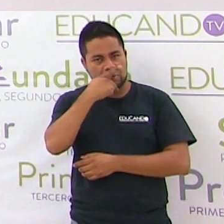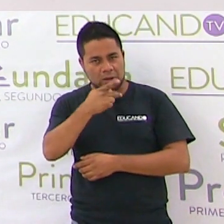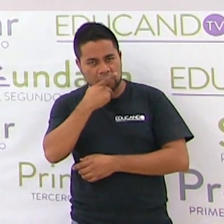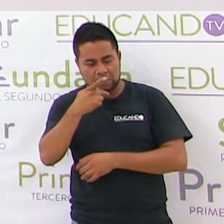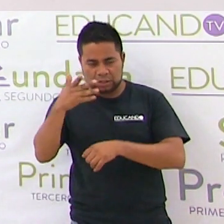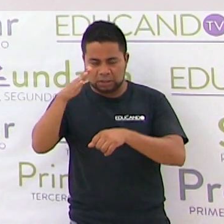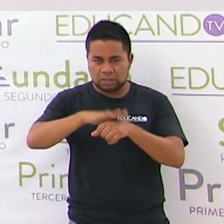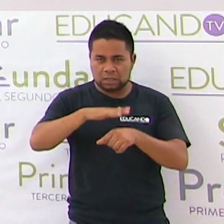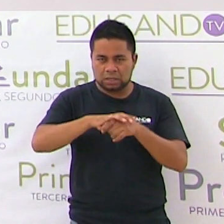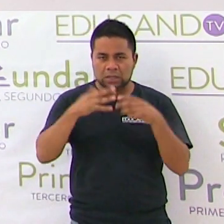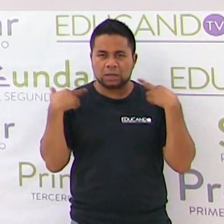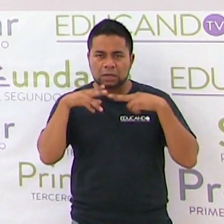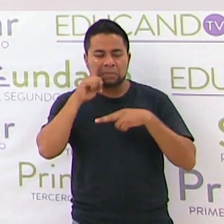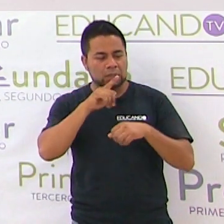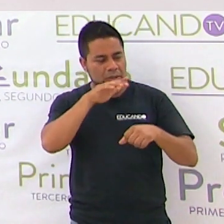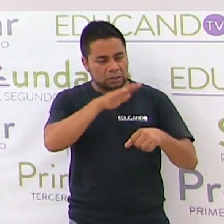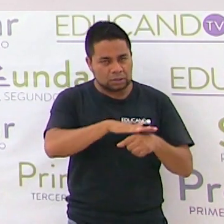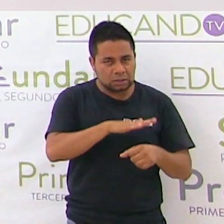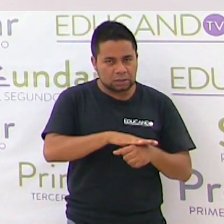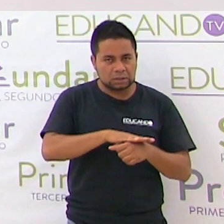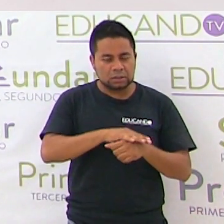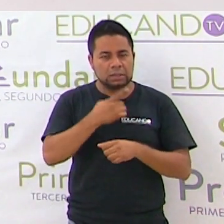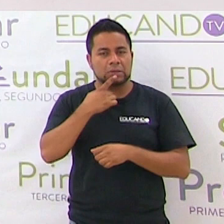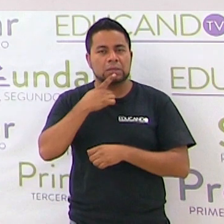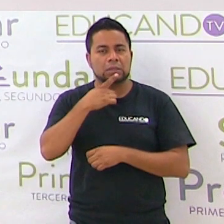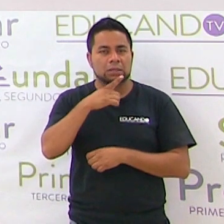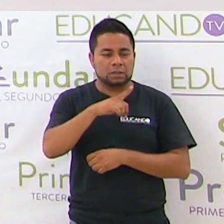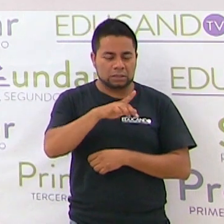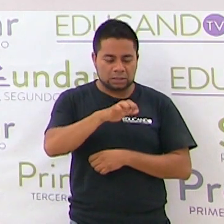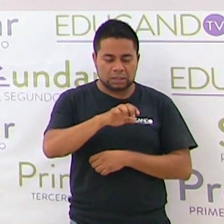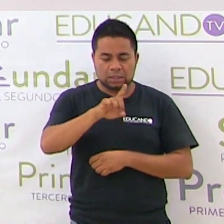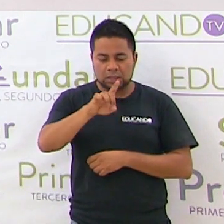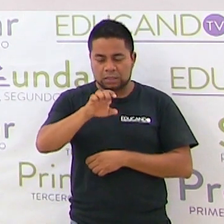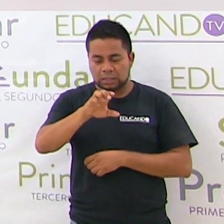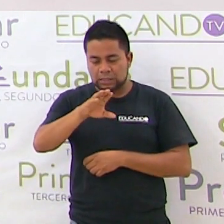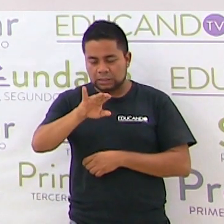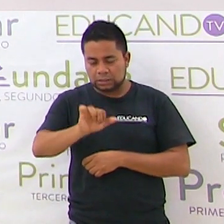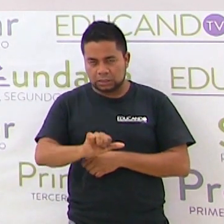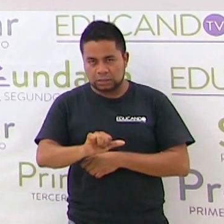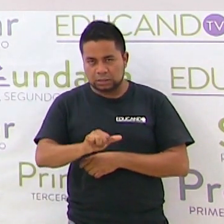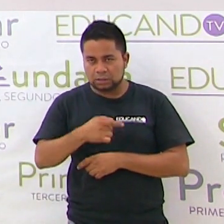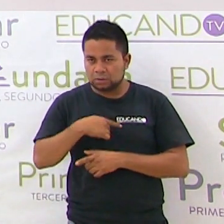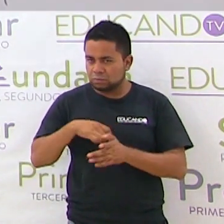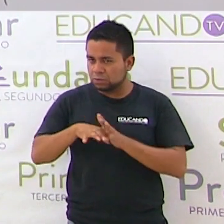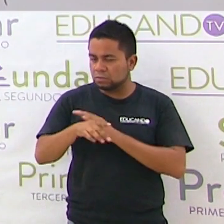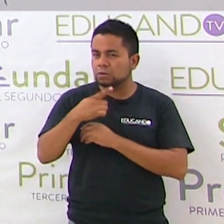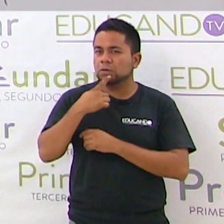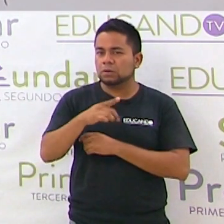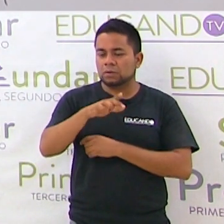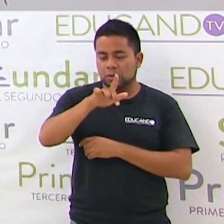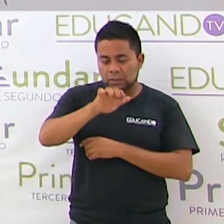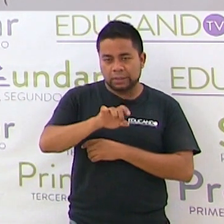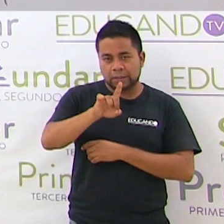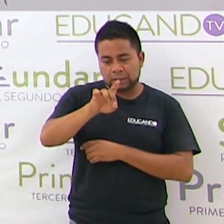decía la maestra. Aquí dice, le decía la maestra. Si yo quiero decir,